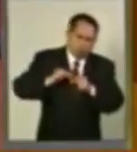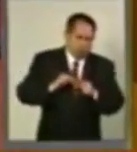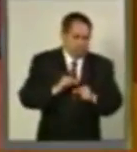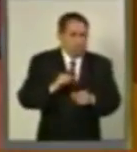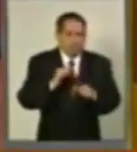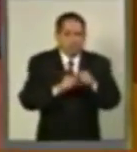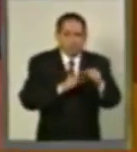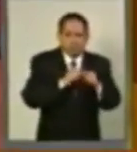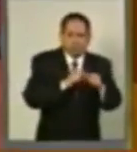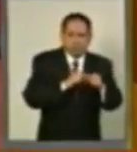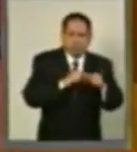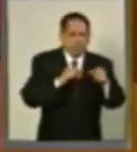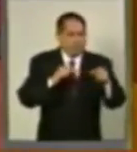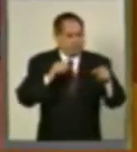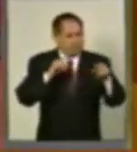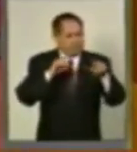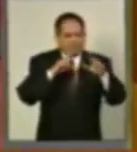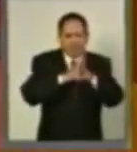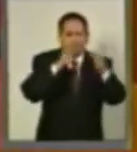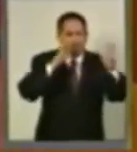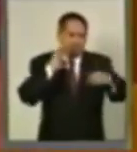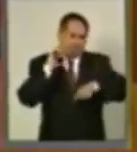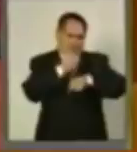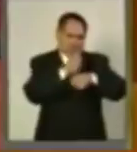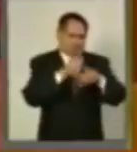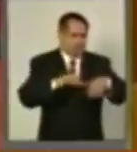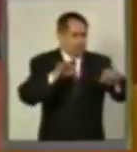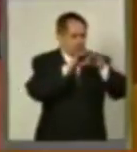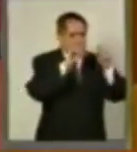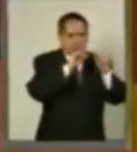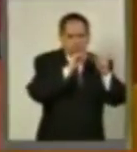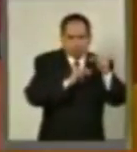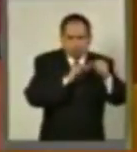macro hasta lograr lo más importante, que hoy es lo que más